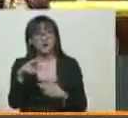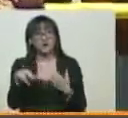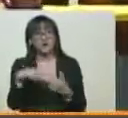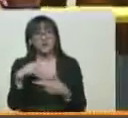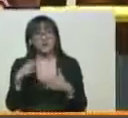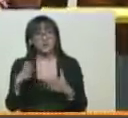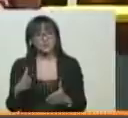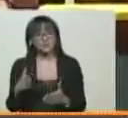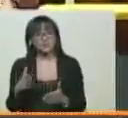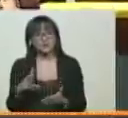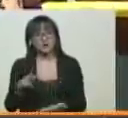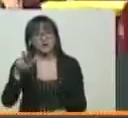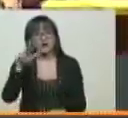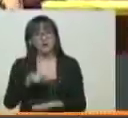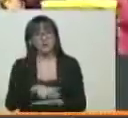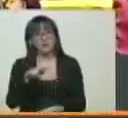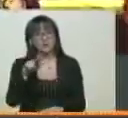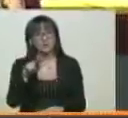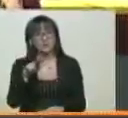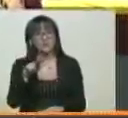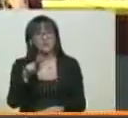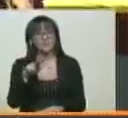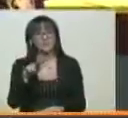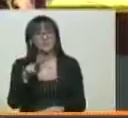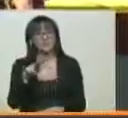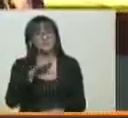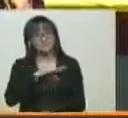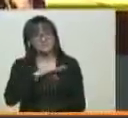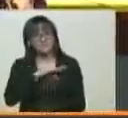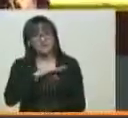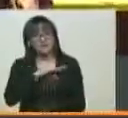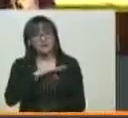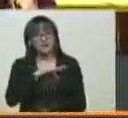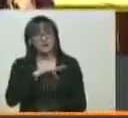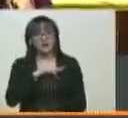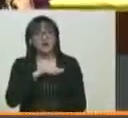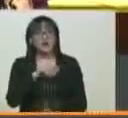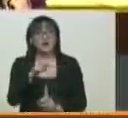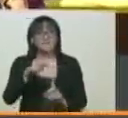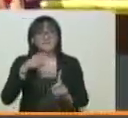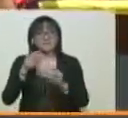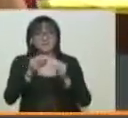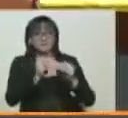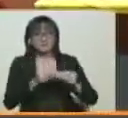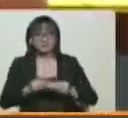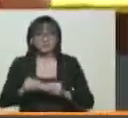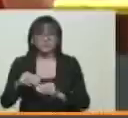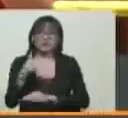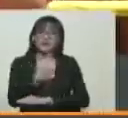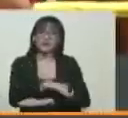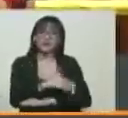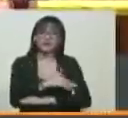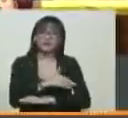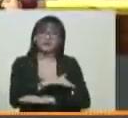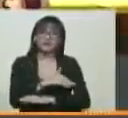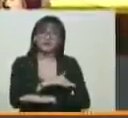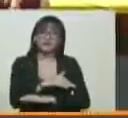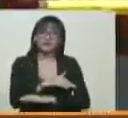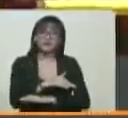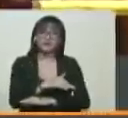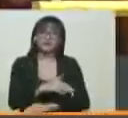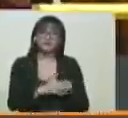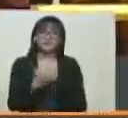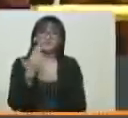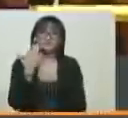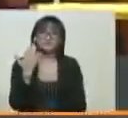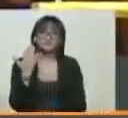revolucionariamente aprobó para que el Estado Amazonas repare la carretera El Burro Pijiguao